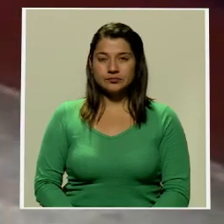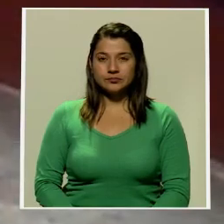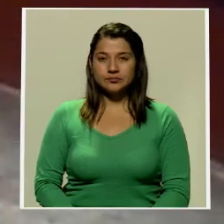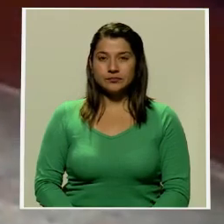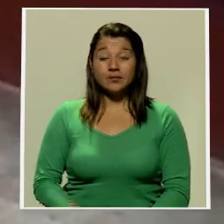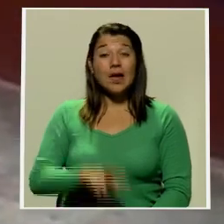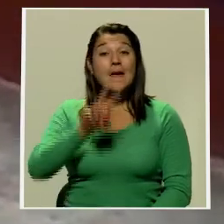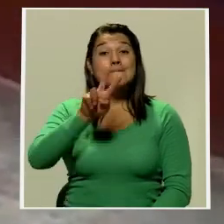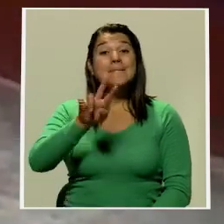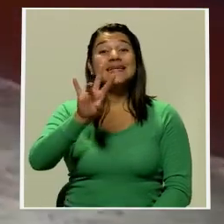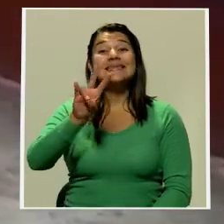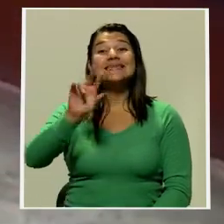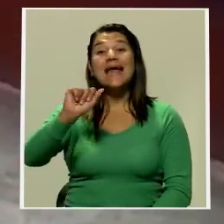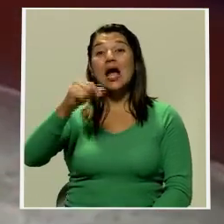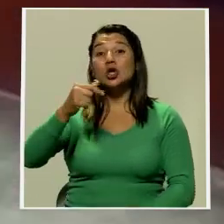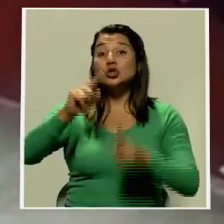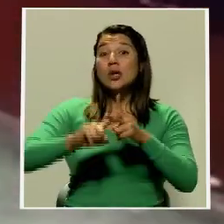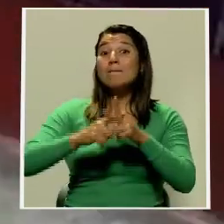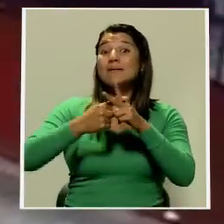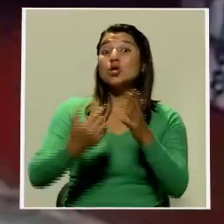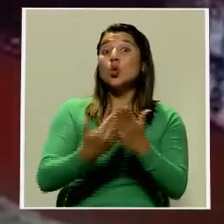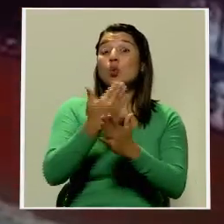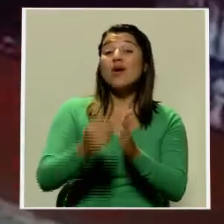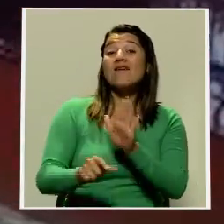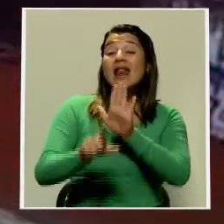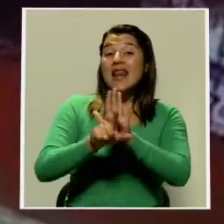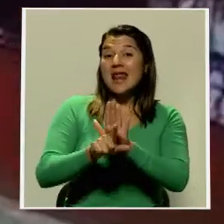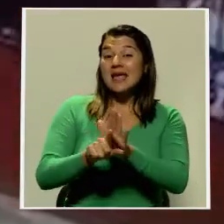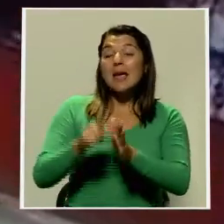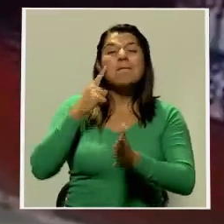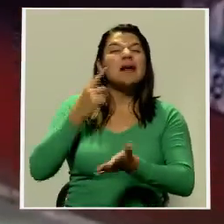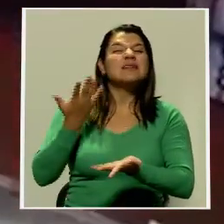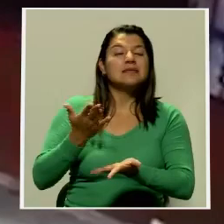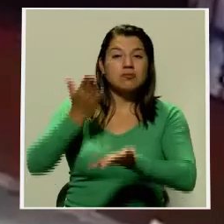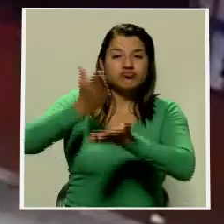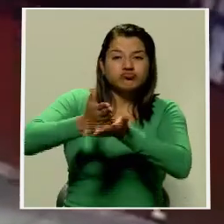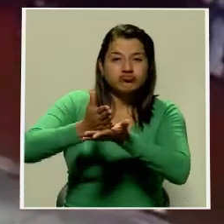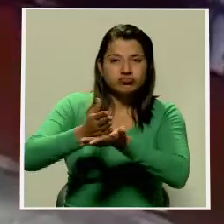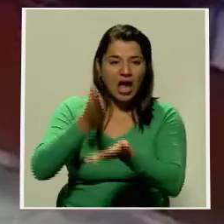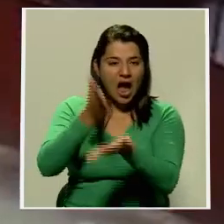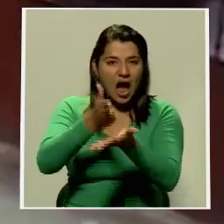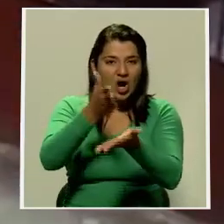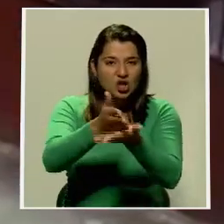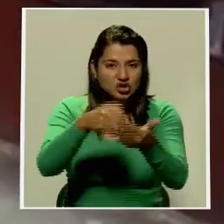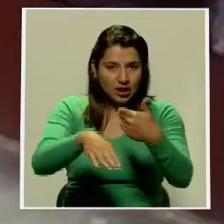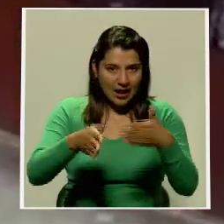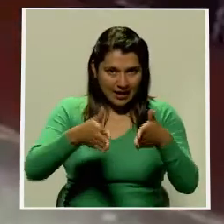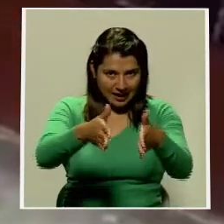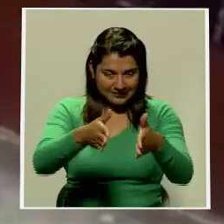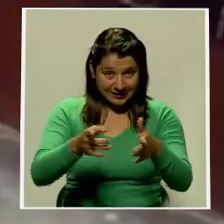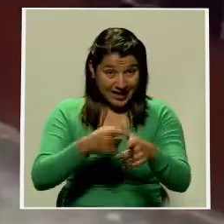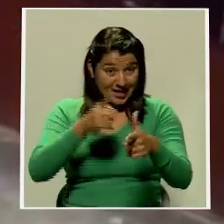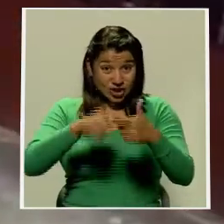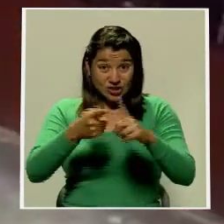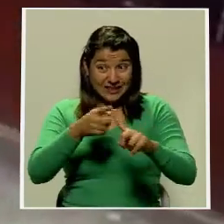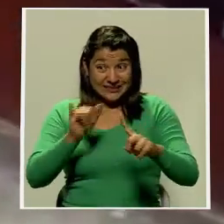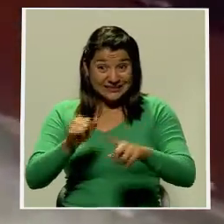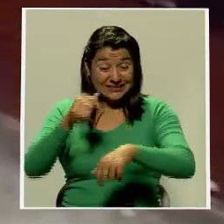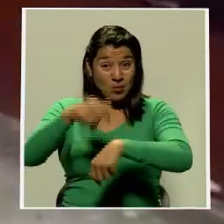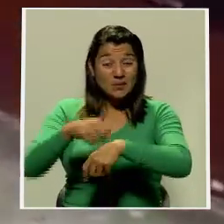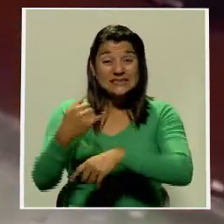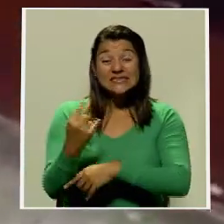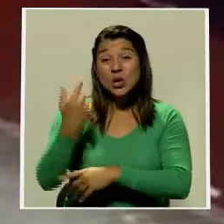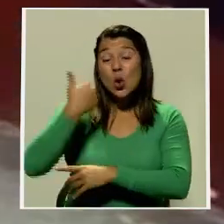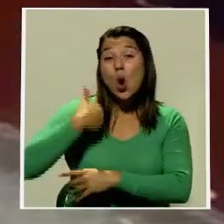El 27 de agosto comenzó a regir la ley contra el acoso callejero. Desde entonces, el exhibicionismo o masturbación en